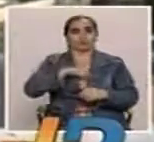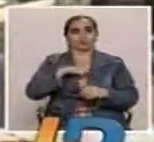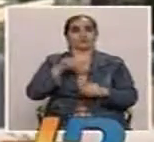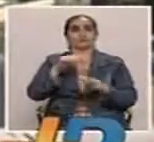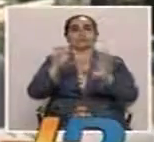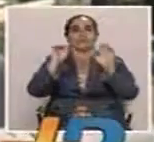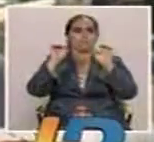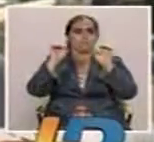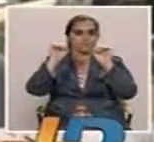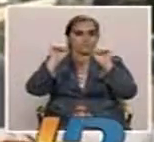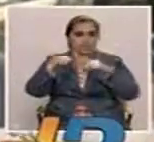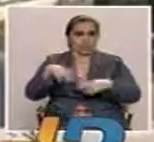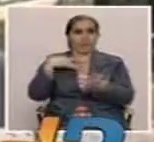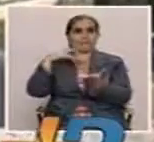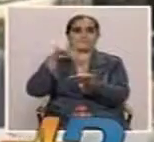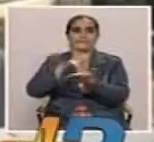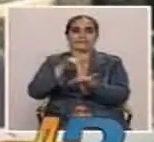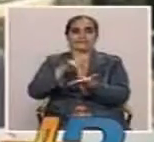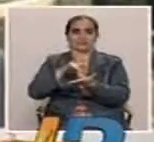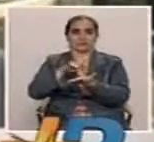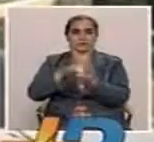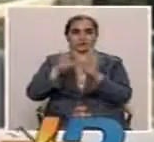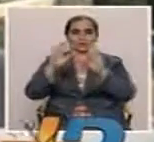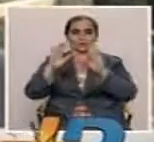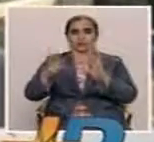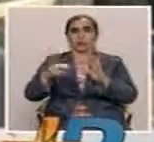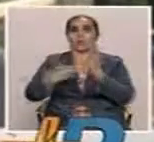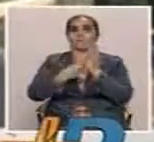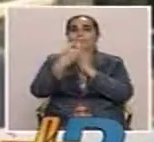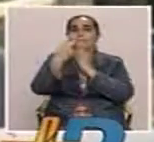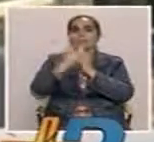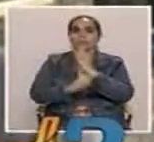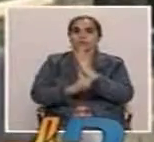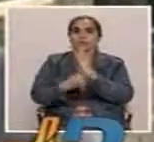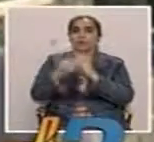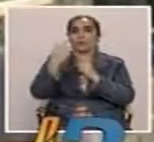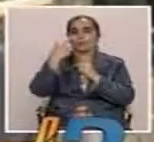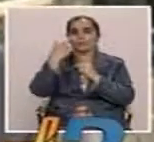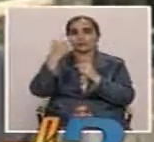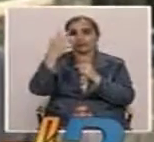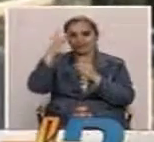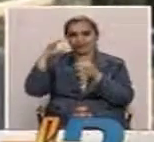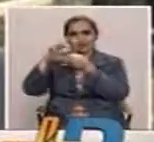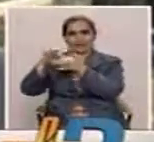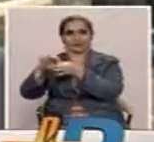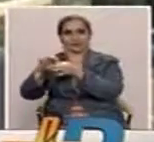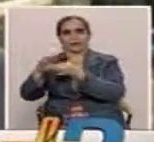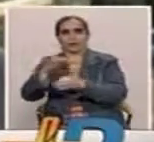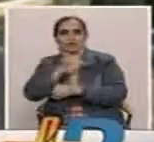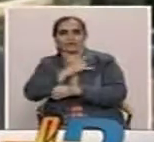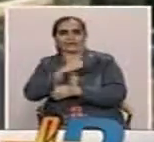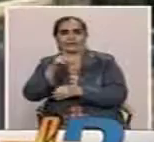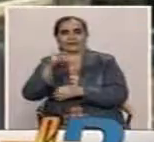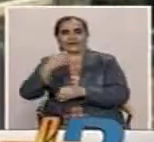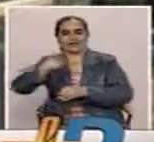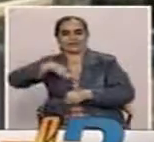tener la posibilidad de participar en este importante proyecto con la Universidad de Sevilla,